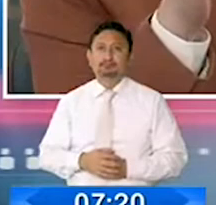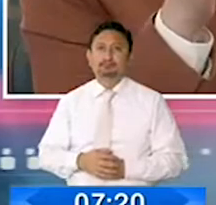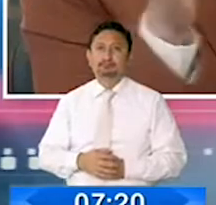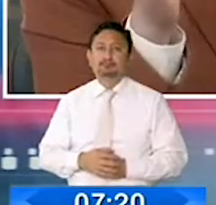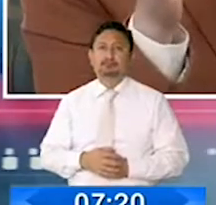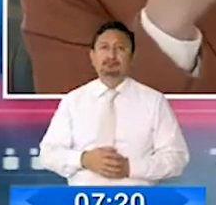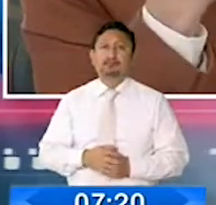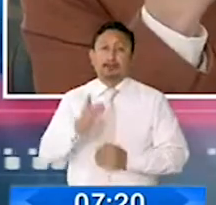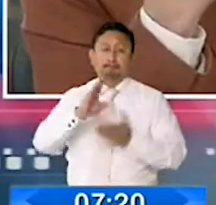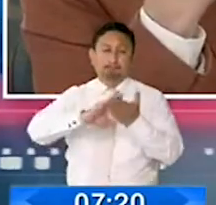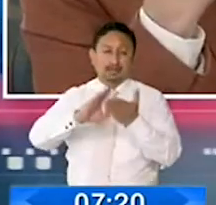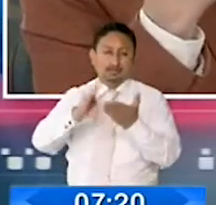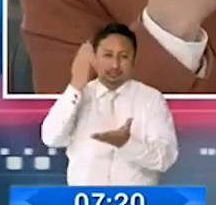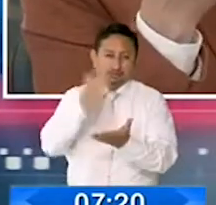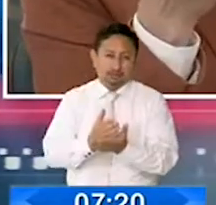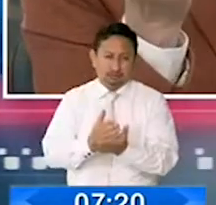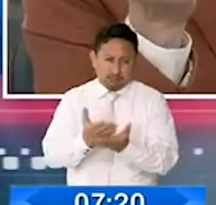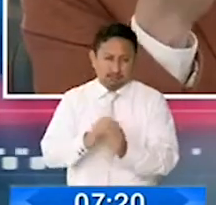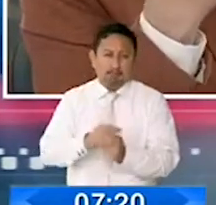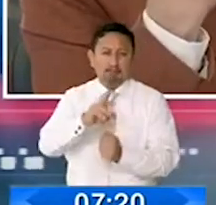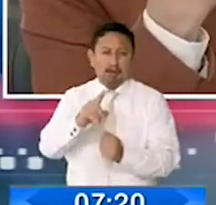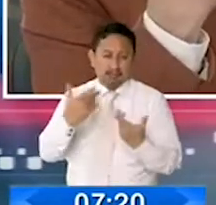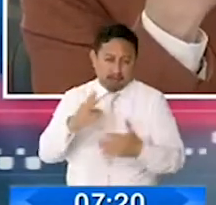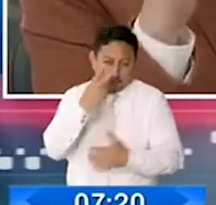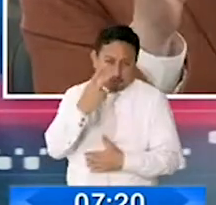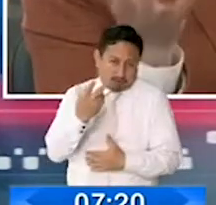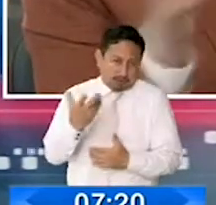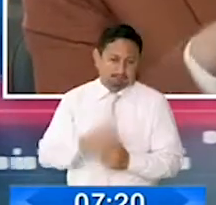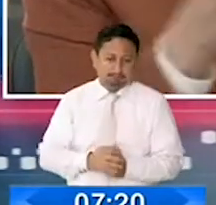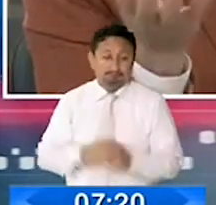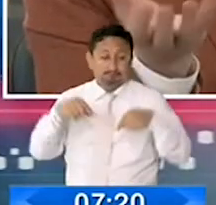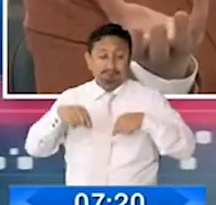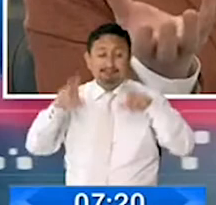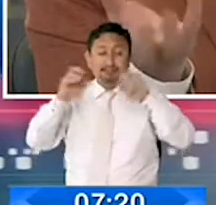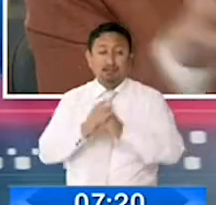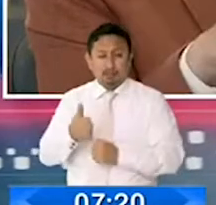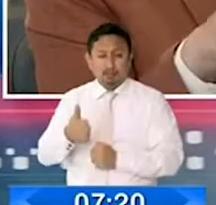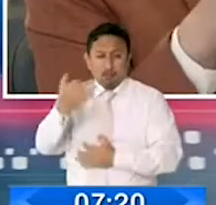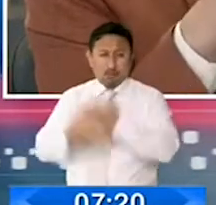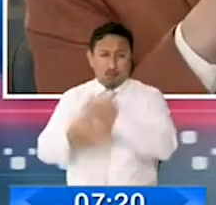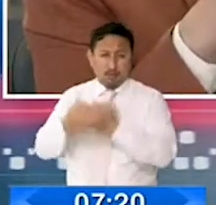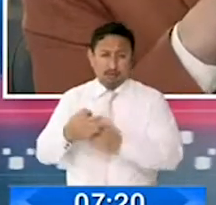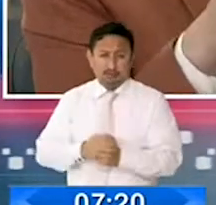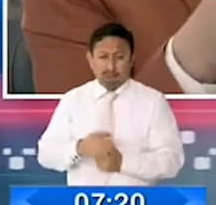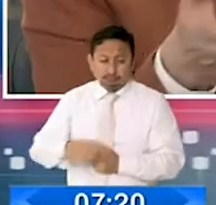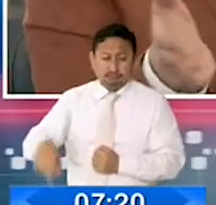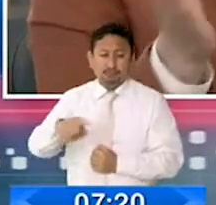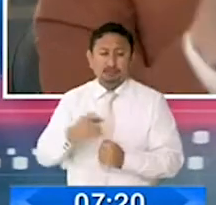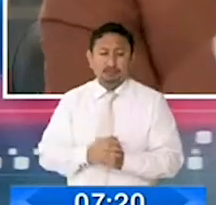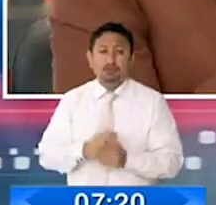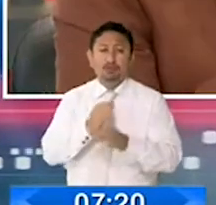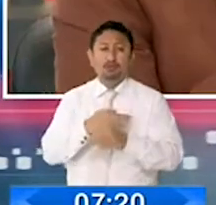de cuerpo, doctor, perdón que le interrumpe, pero hay veces y hemos visto que entre los mismos jueces existe ese espíritu de cuerpo o entre